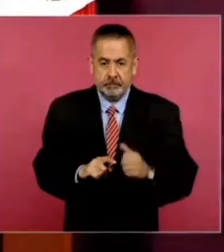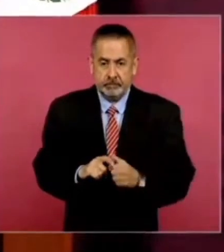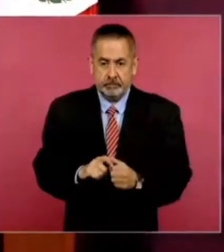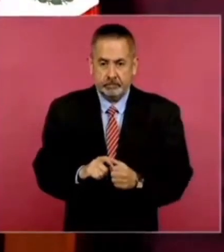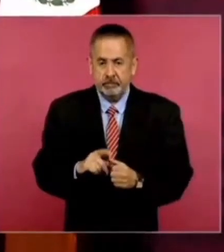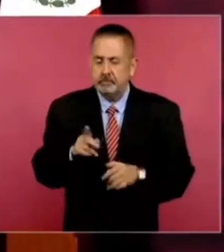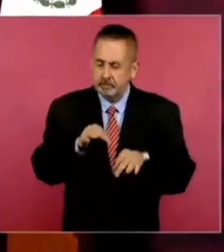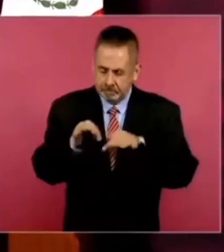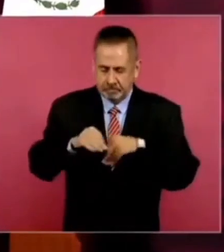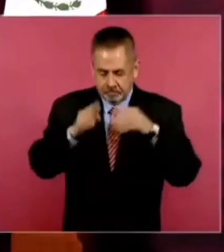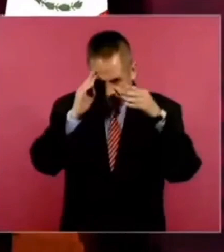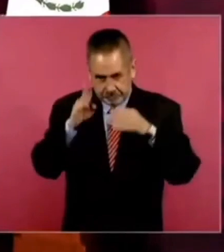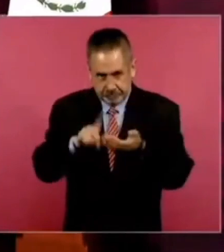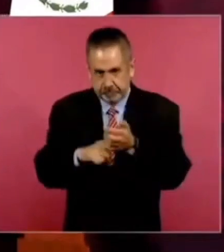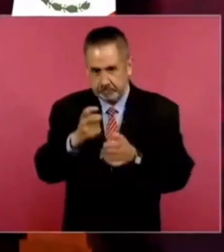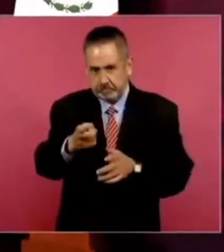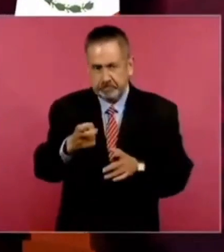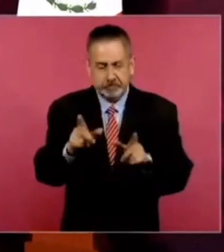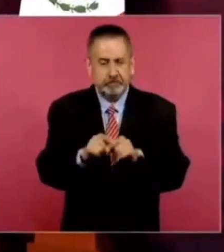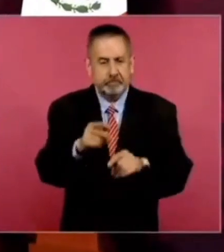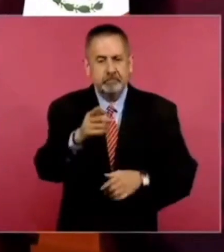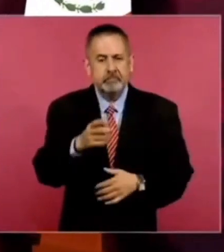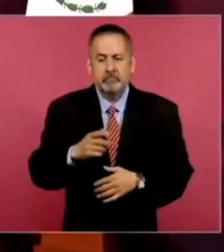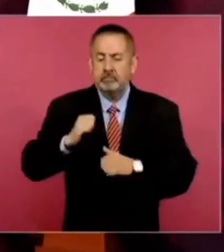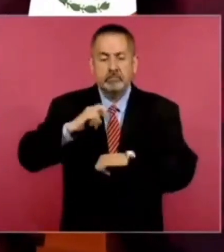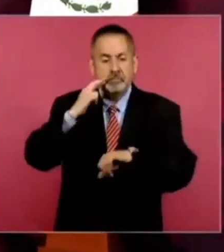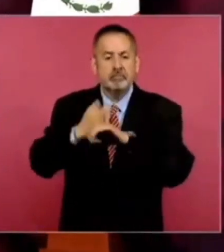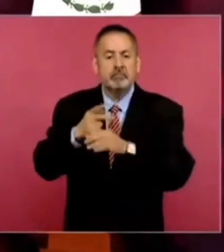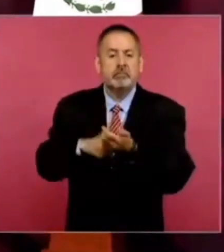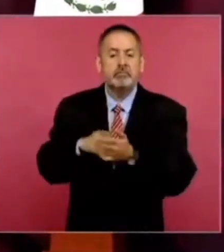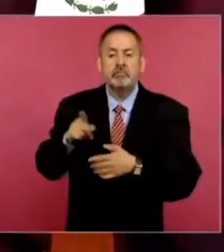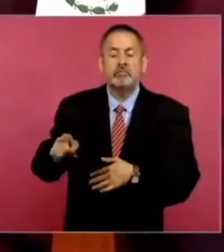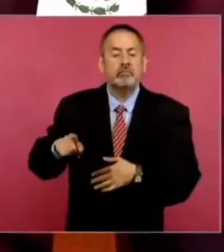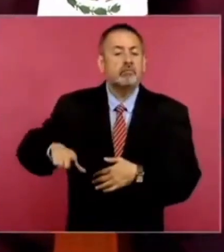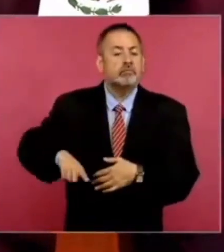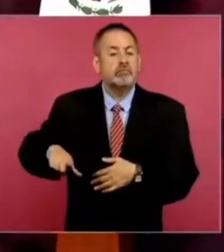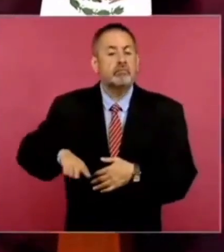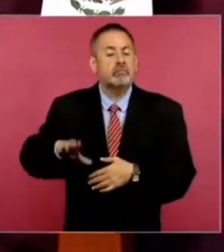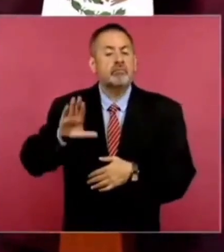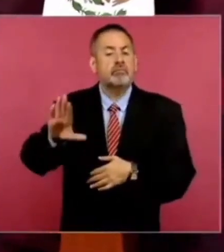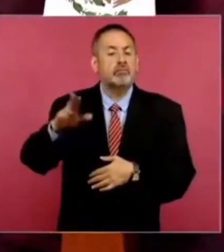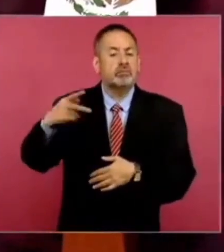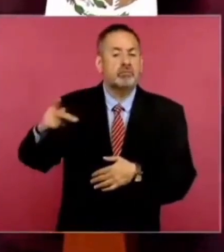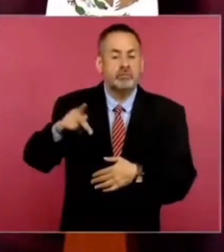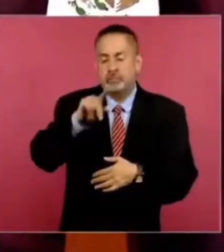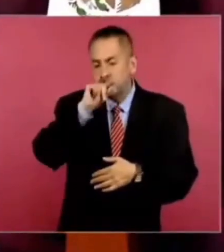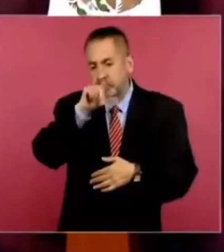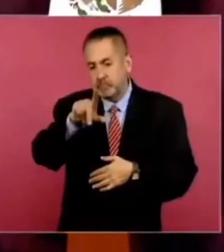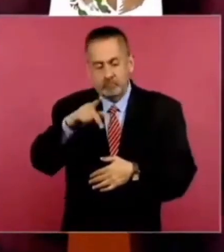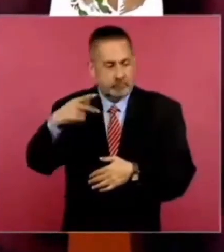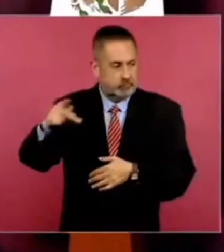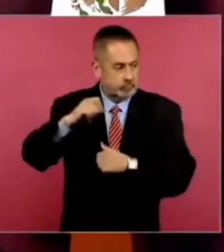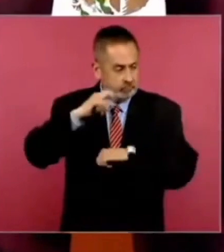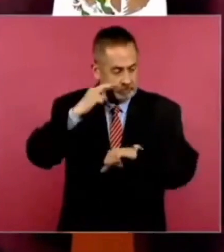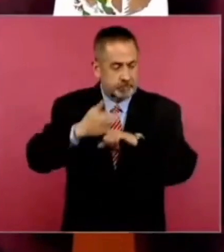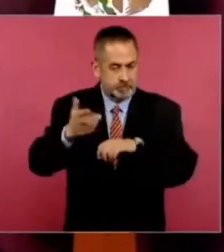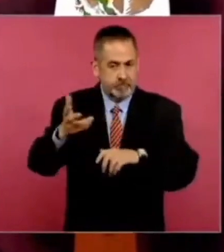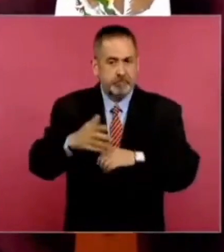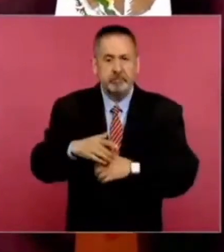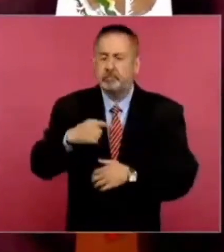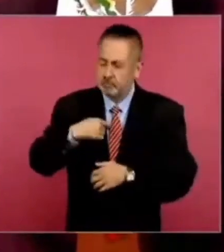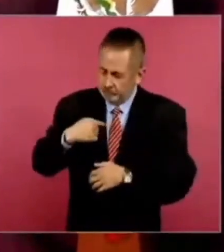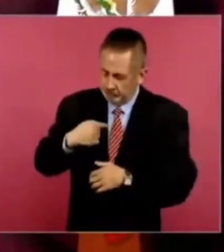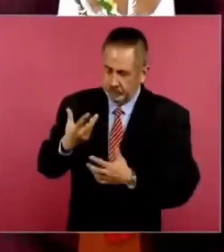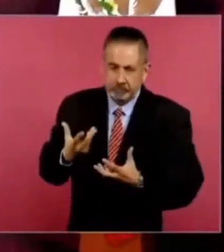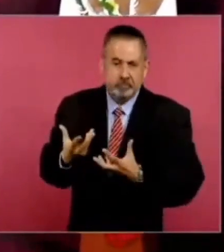Se está trabajando en eso. Está a cargo del gobierno de Jalisco. Pero